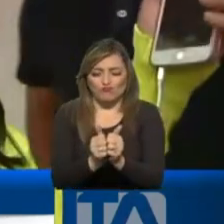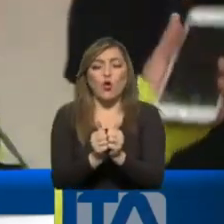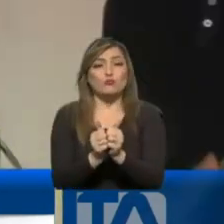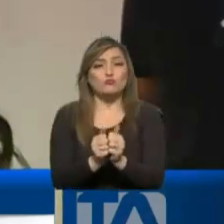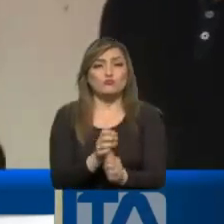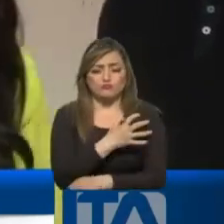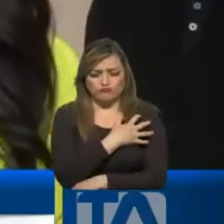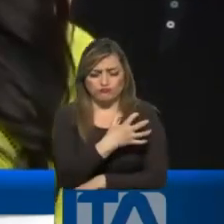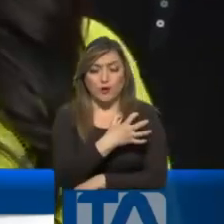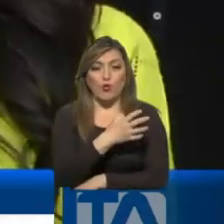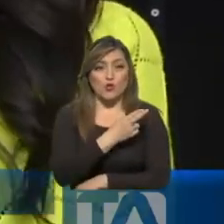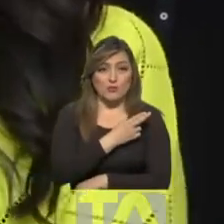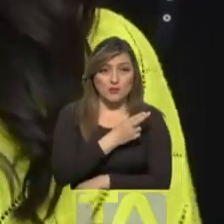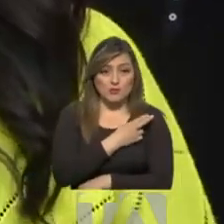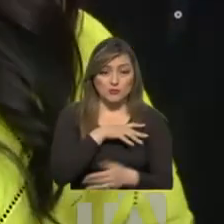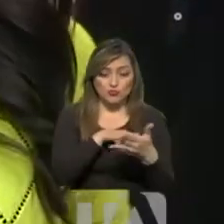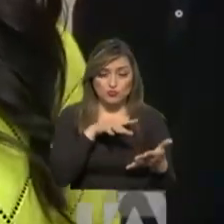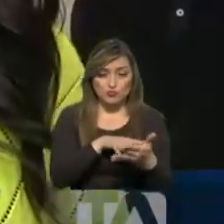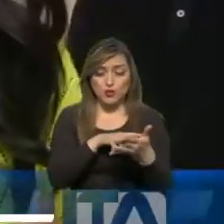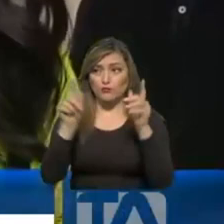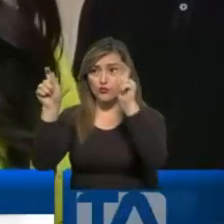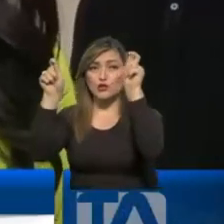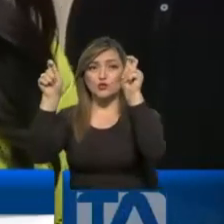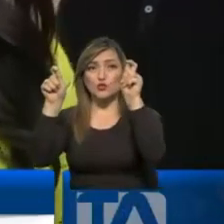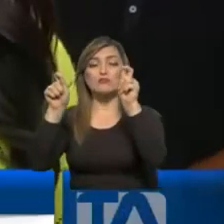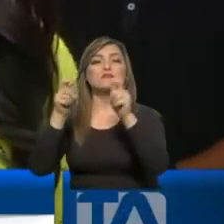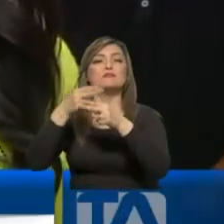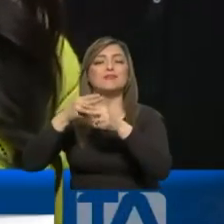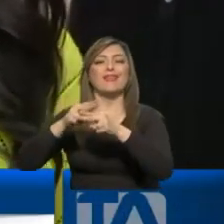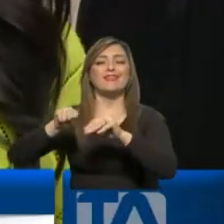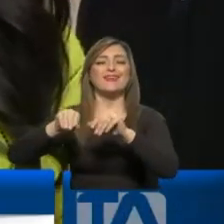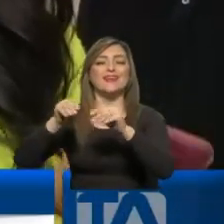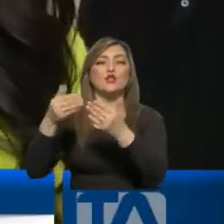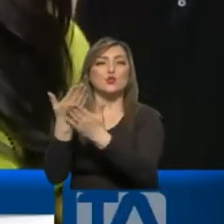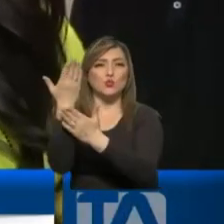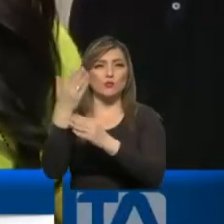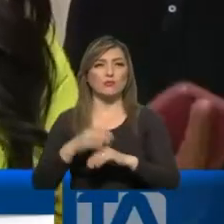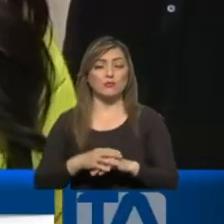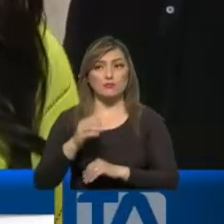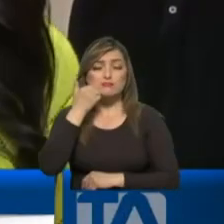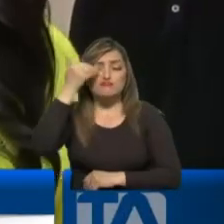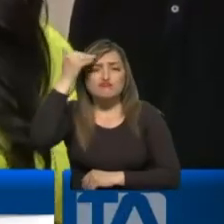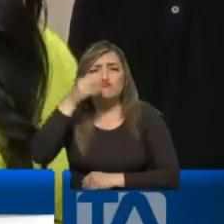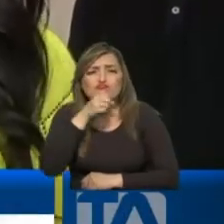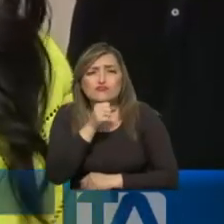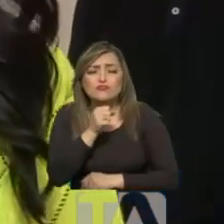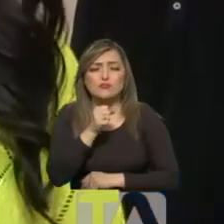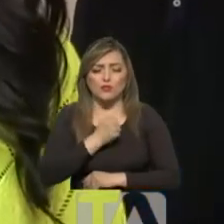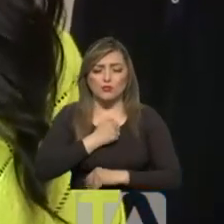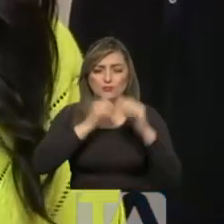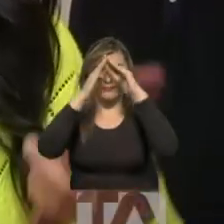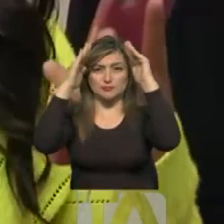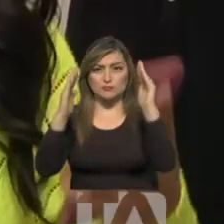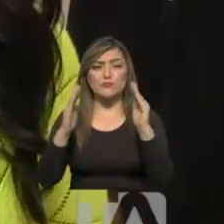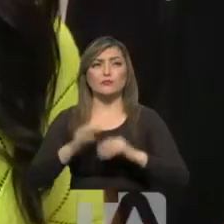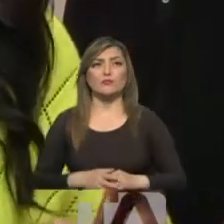entonces entre la Academia, la Fundación Tierra Nueva, han logrado que ahora esta adulta mayor tenga su casita propia. Sin